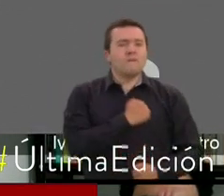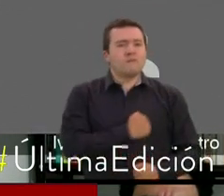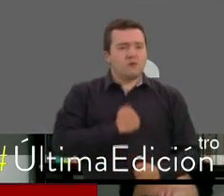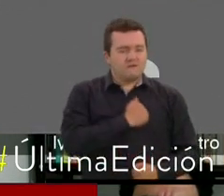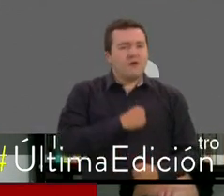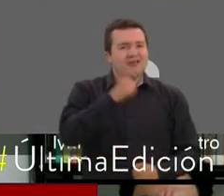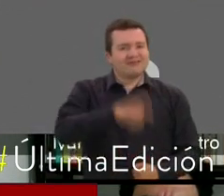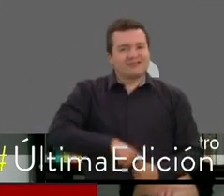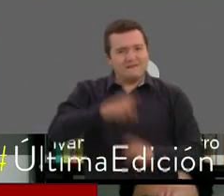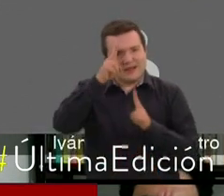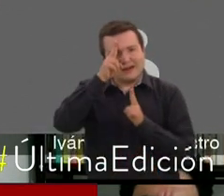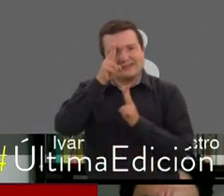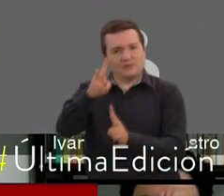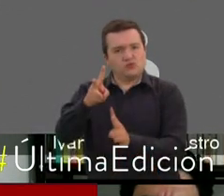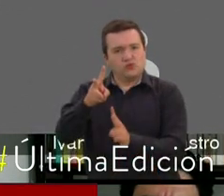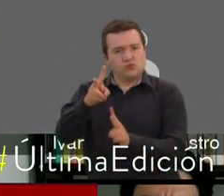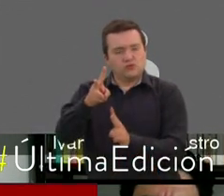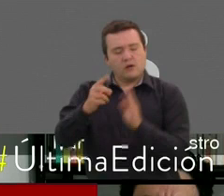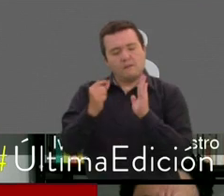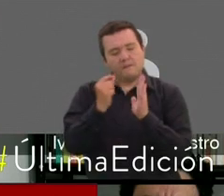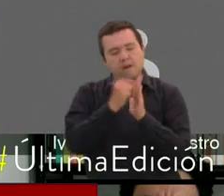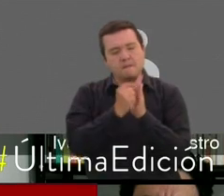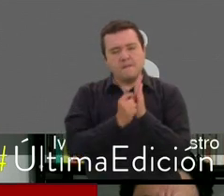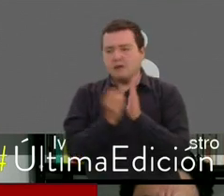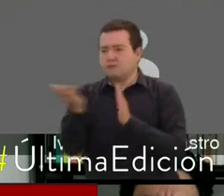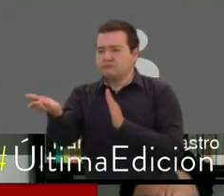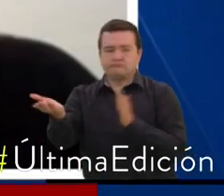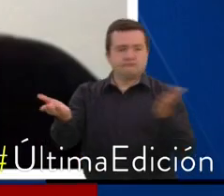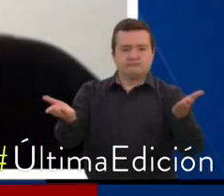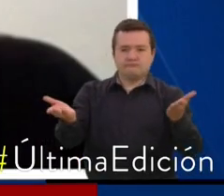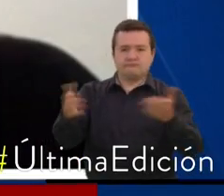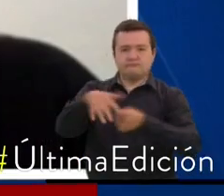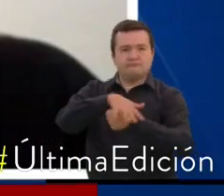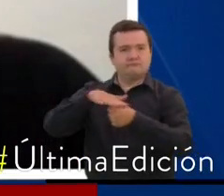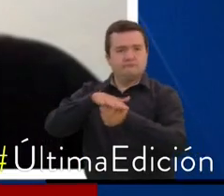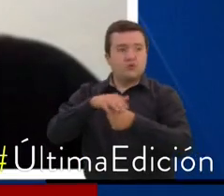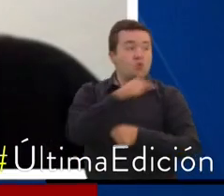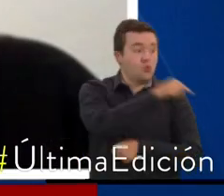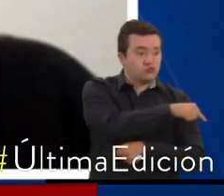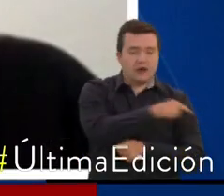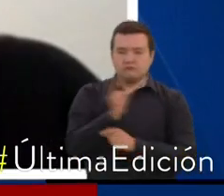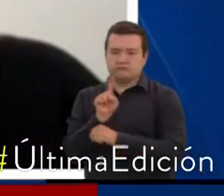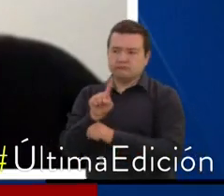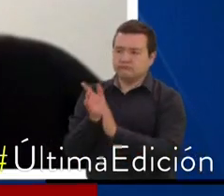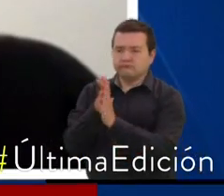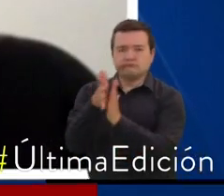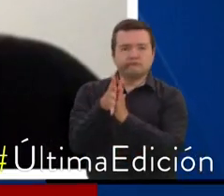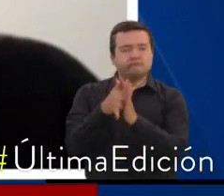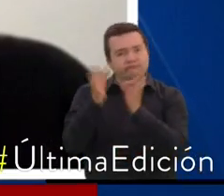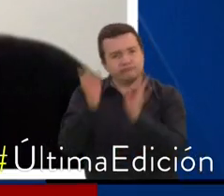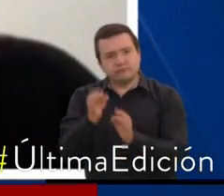muy respetuosos frente a las partes que están aquí presentes. Gracias, doctor. La juez evaluará